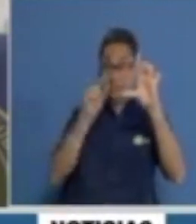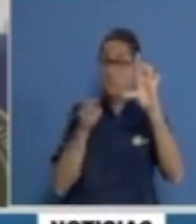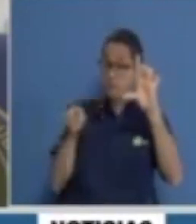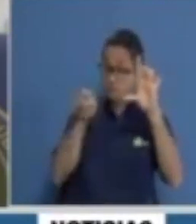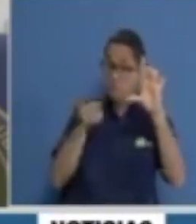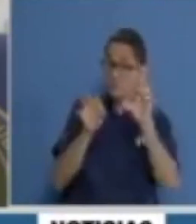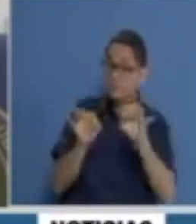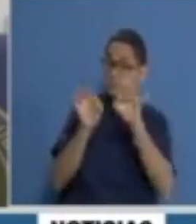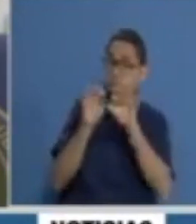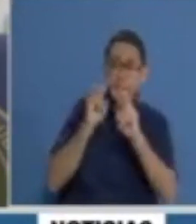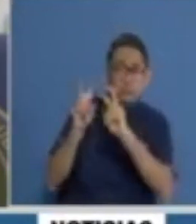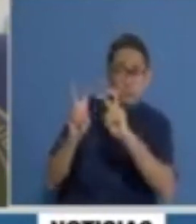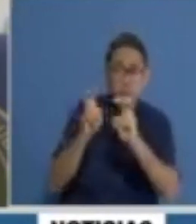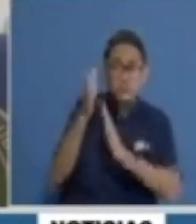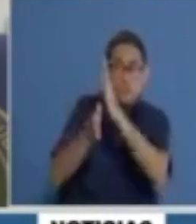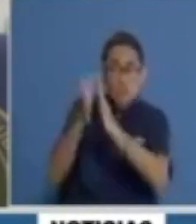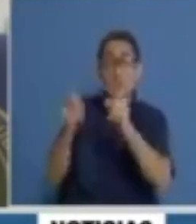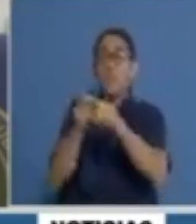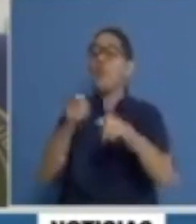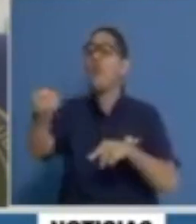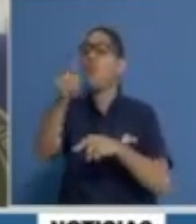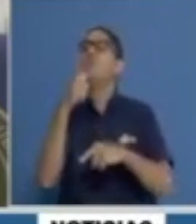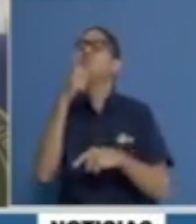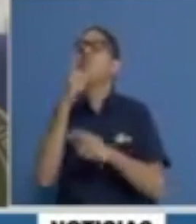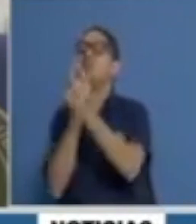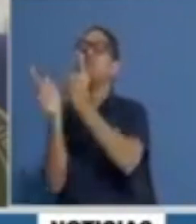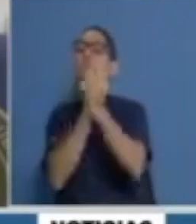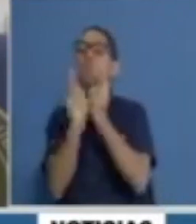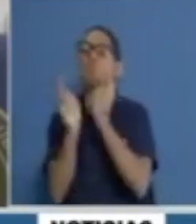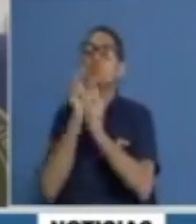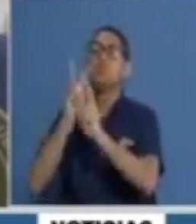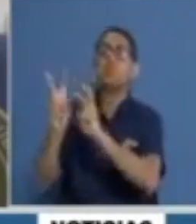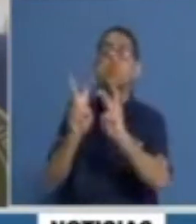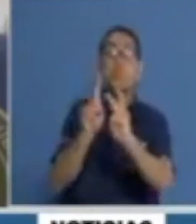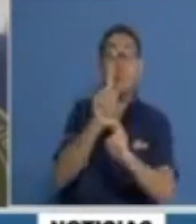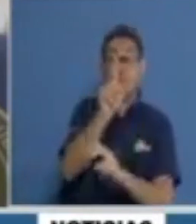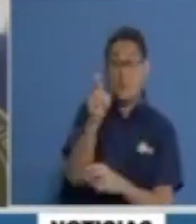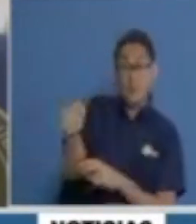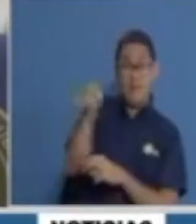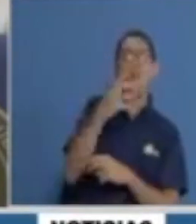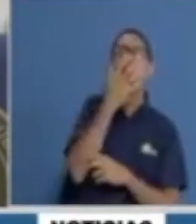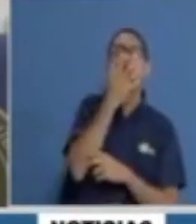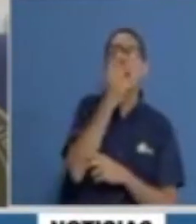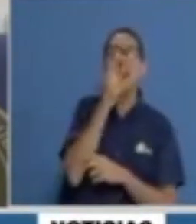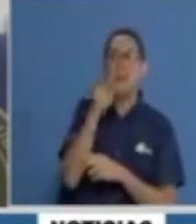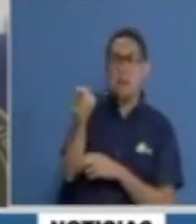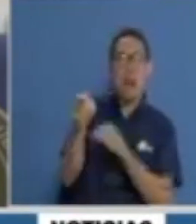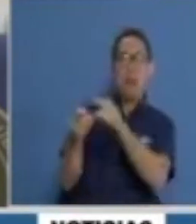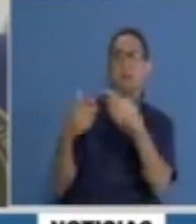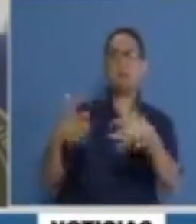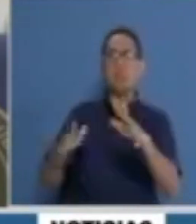darle seguimiento tanto a ellos como a sus contactos, pero también porque para esos casos recuperados se consideran que ya no